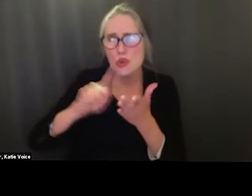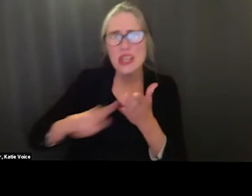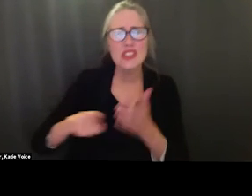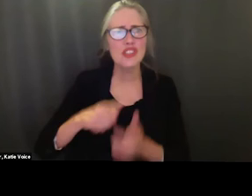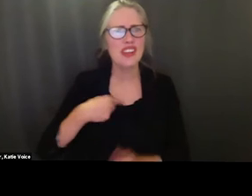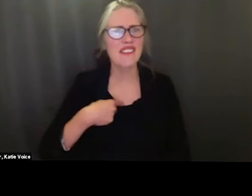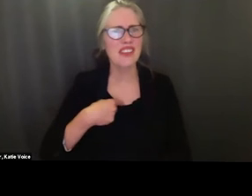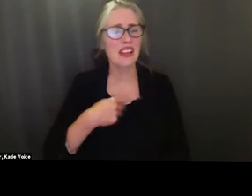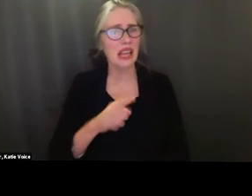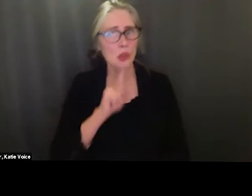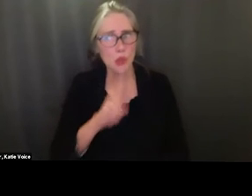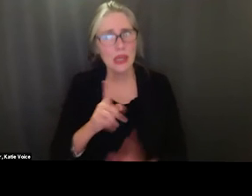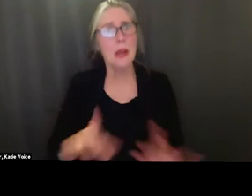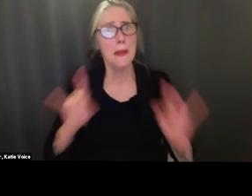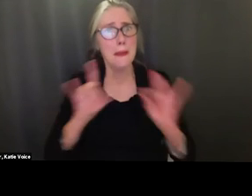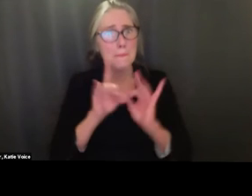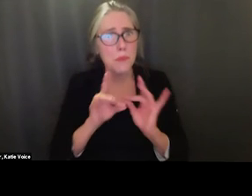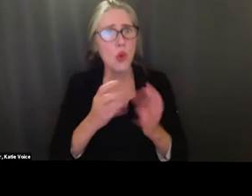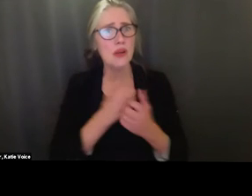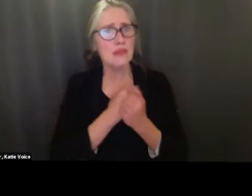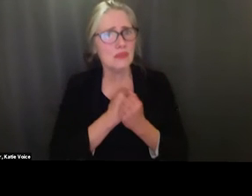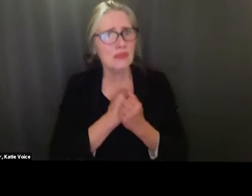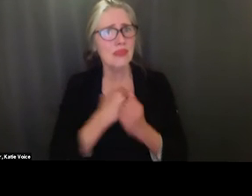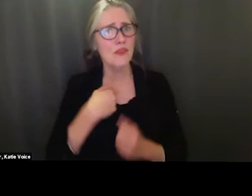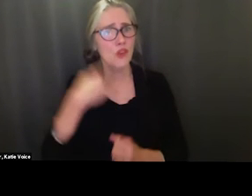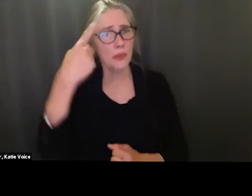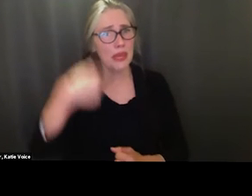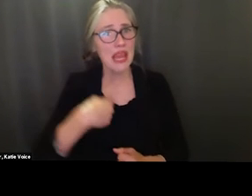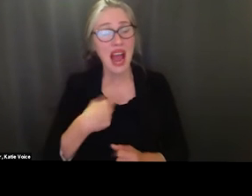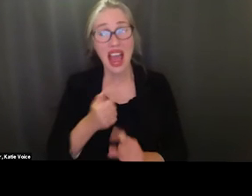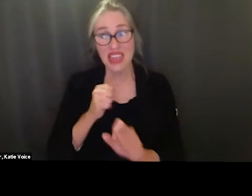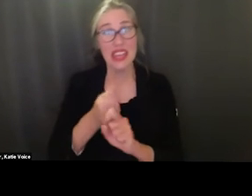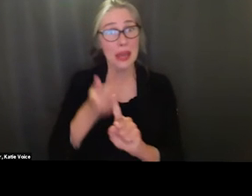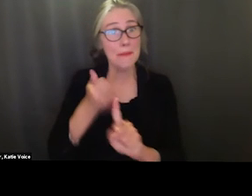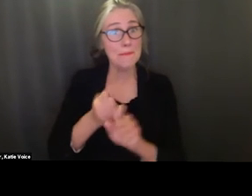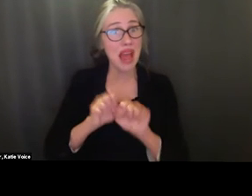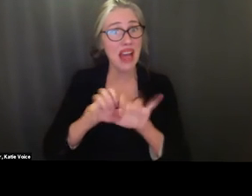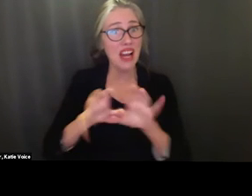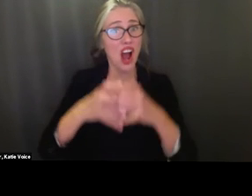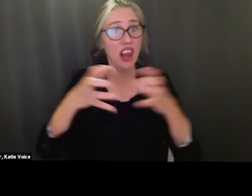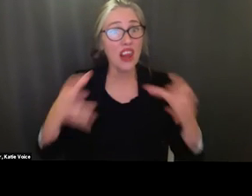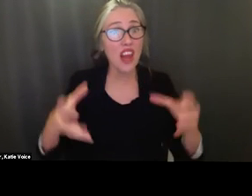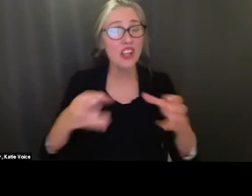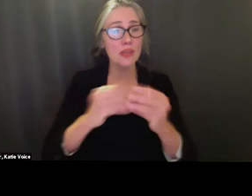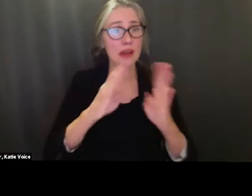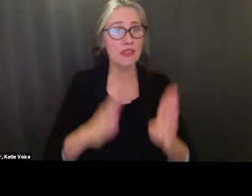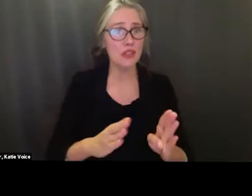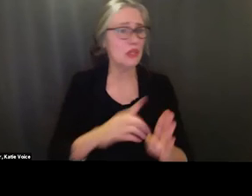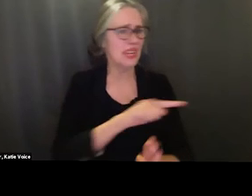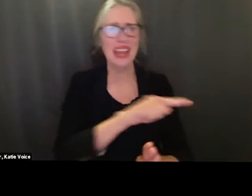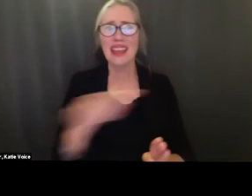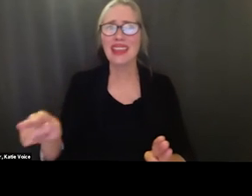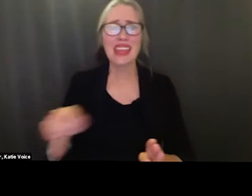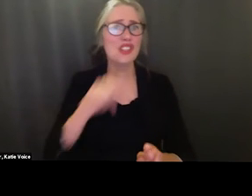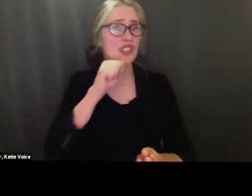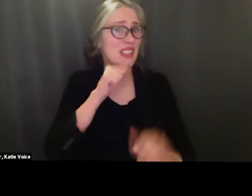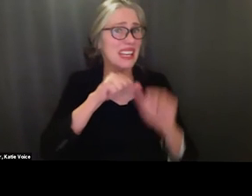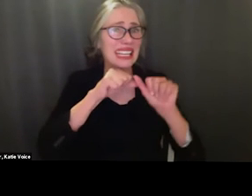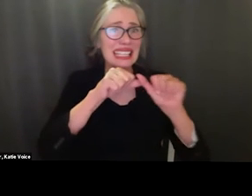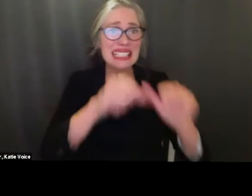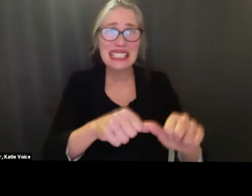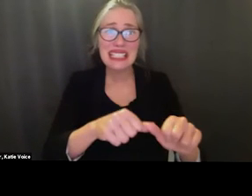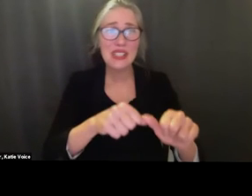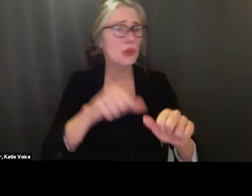un tema que me apasiona y me parece que esto afecta a la gran mayoría de los estudiantes y no deberían seguir sufriendo en la forma en que